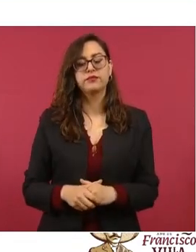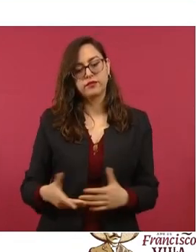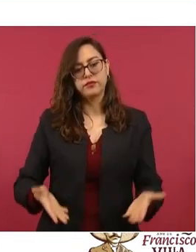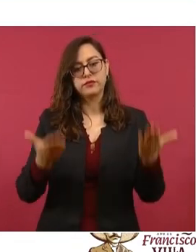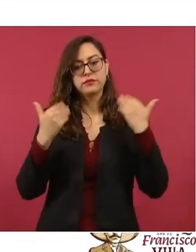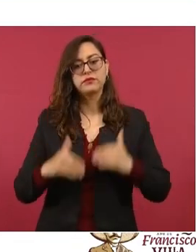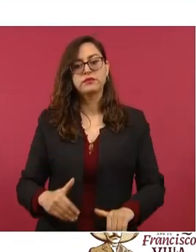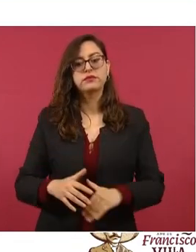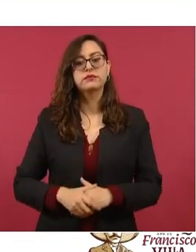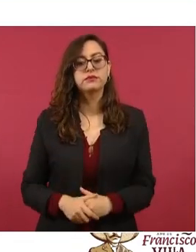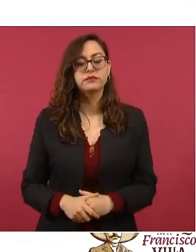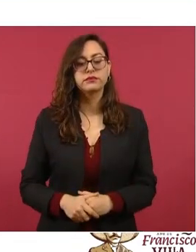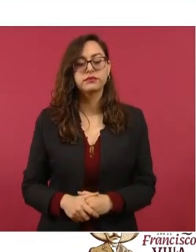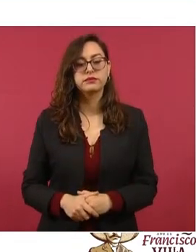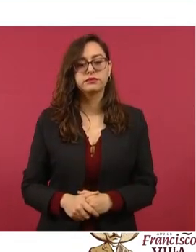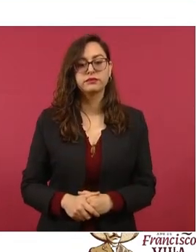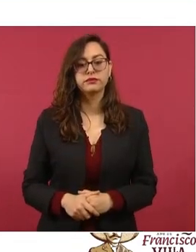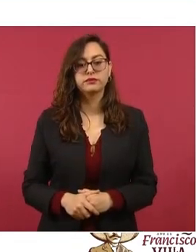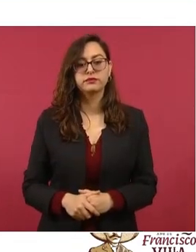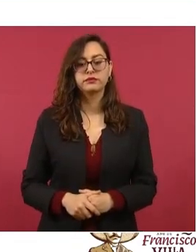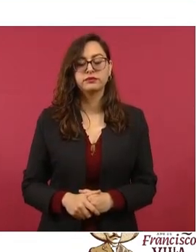¿Seguimos?